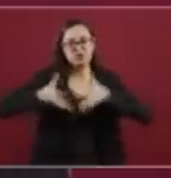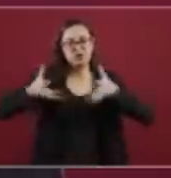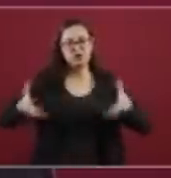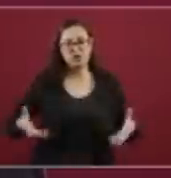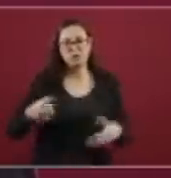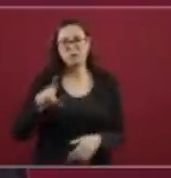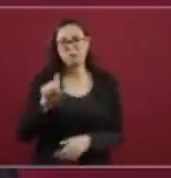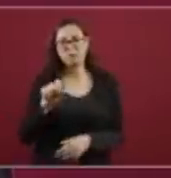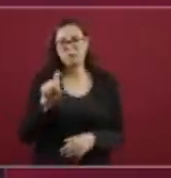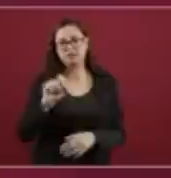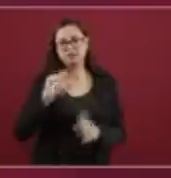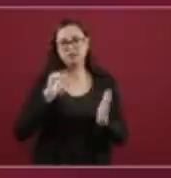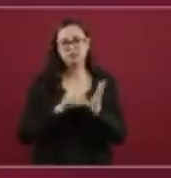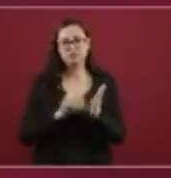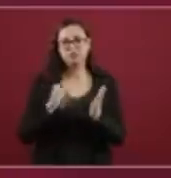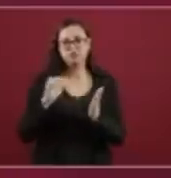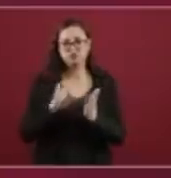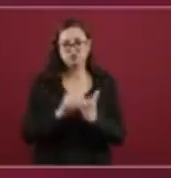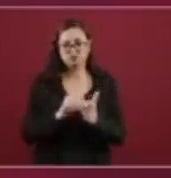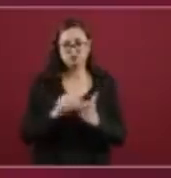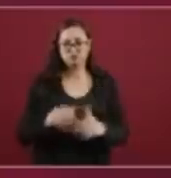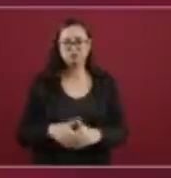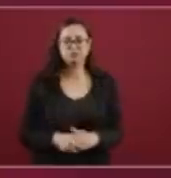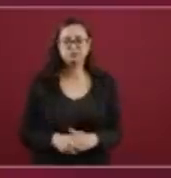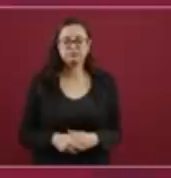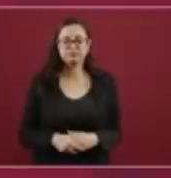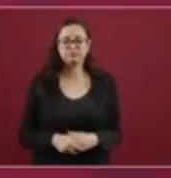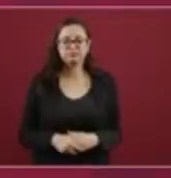llevamos hasta ahora,